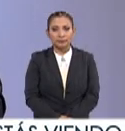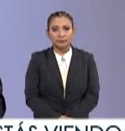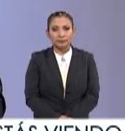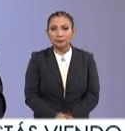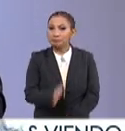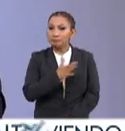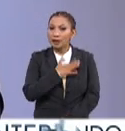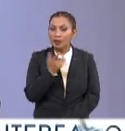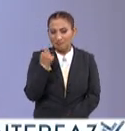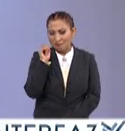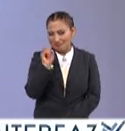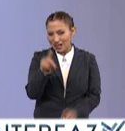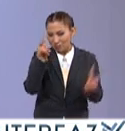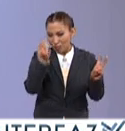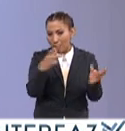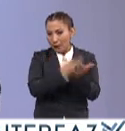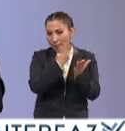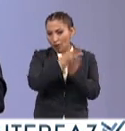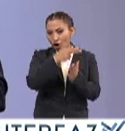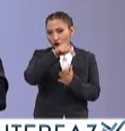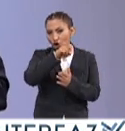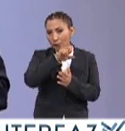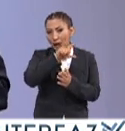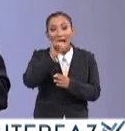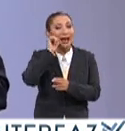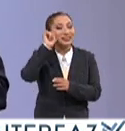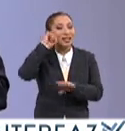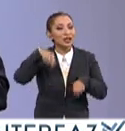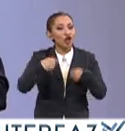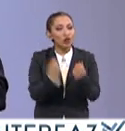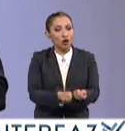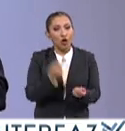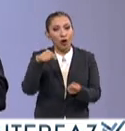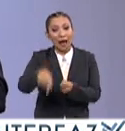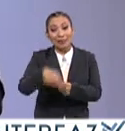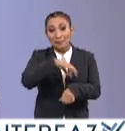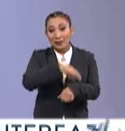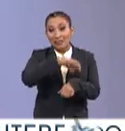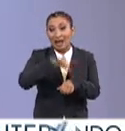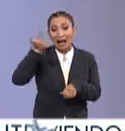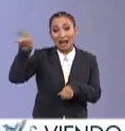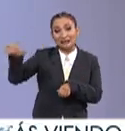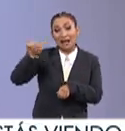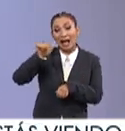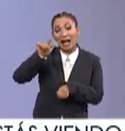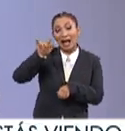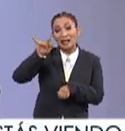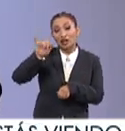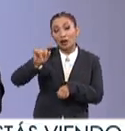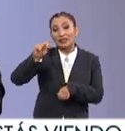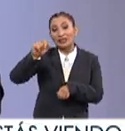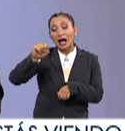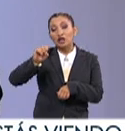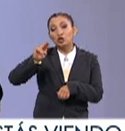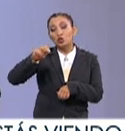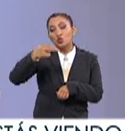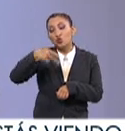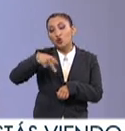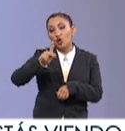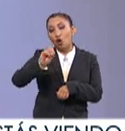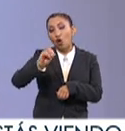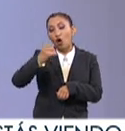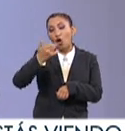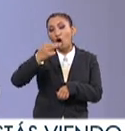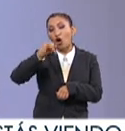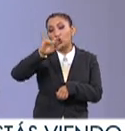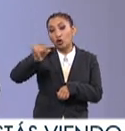Y bueno, a propósito de los premios Nobel, el día de ayer se entregó el de Medicina James Allison y Tasuku Honjo,